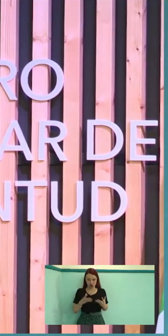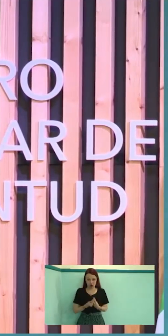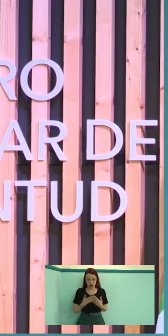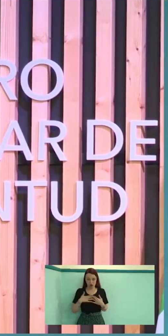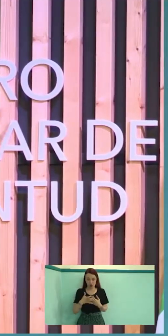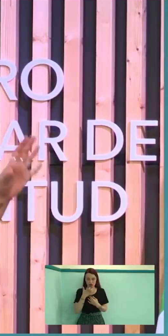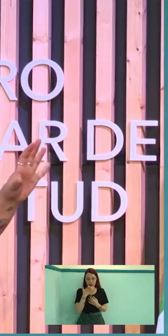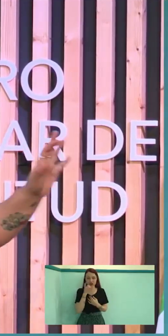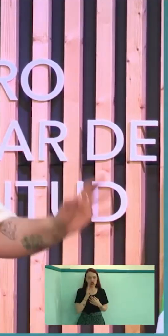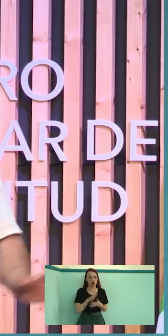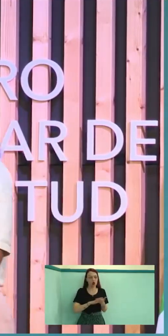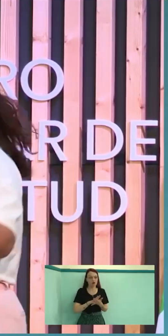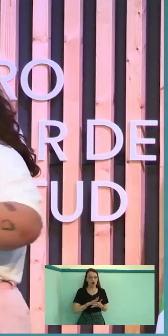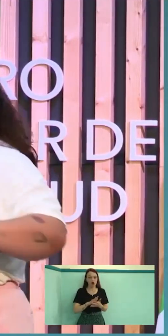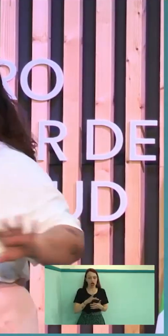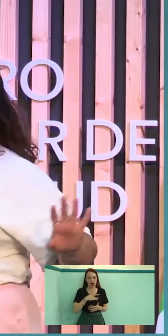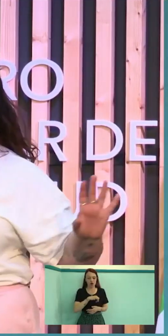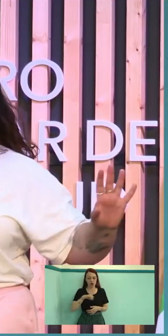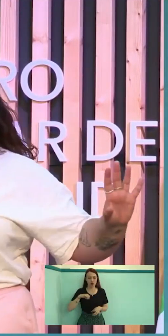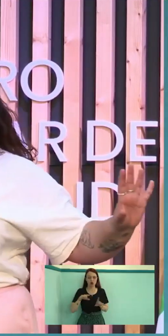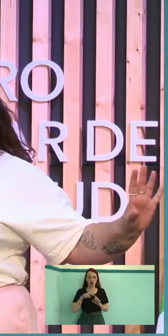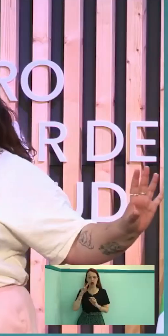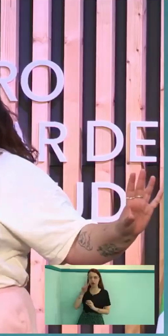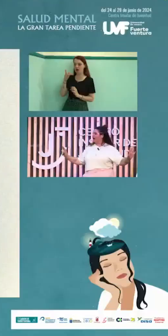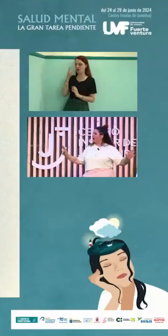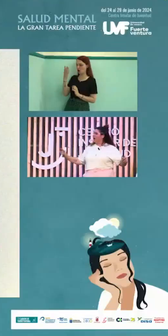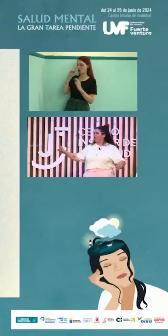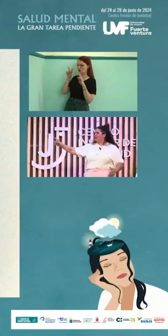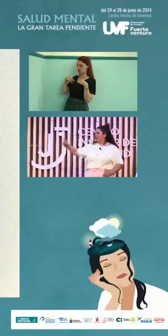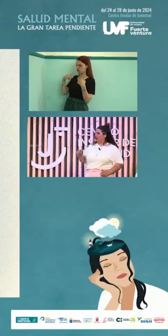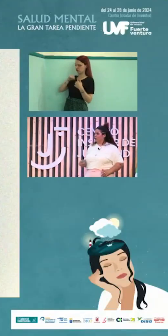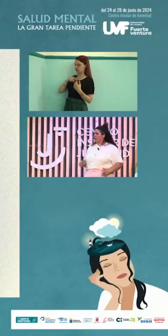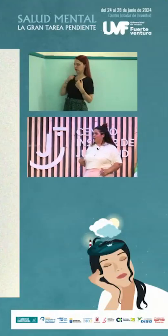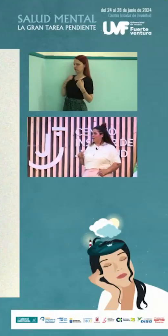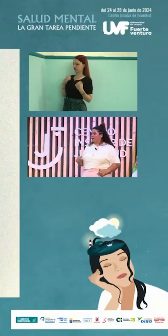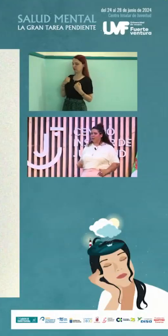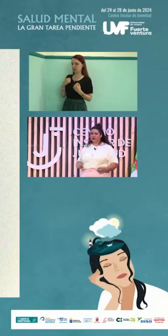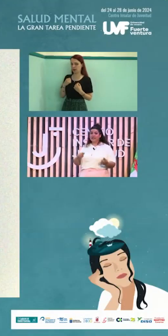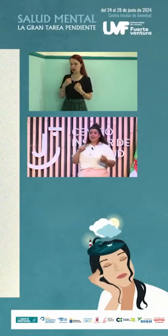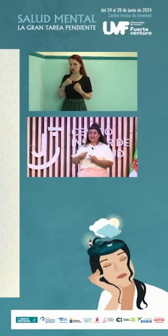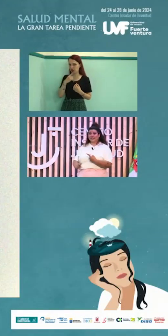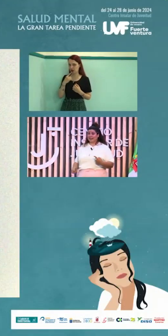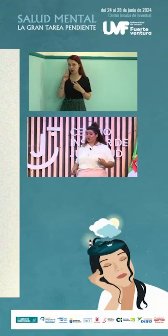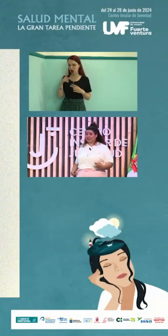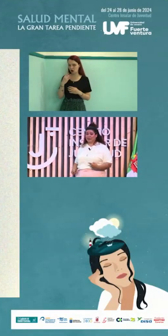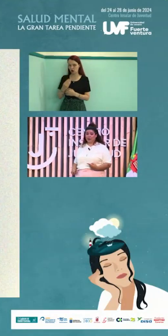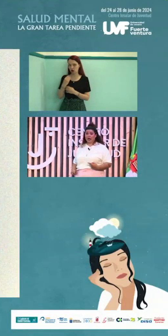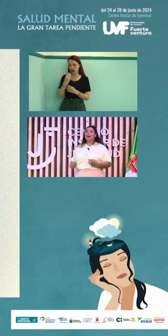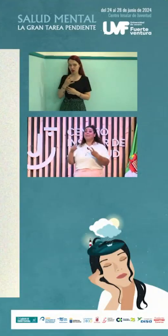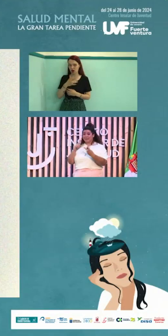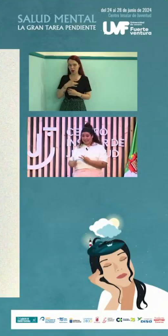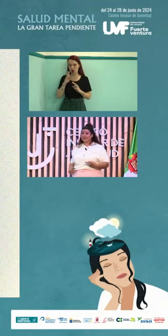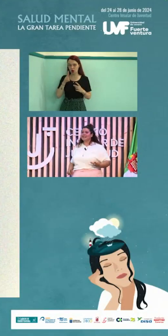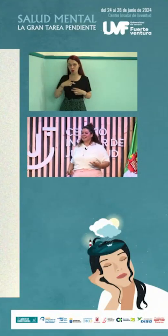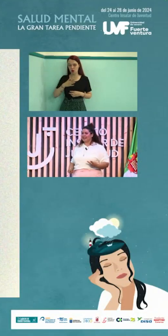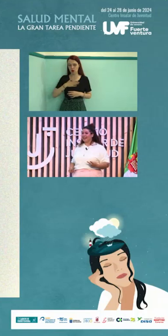de hablarme del amor propio como mirarme en el espejo y sentirme una diosa empoderada griega me hubieran dicho que el autocuidado y el amor propio es descansar las horas que me toca